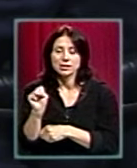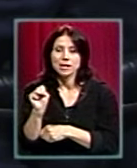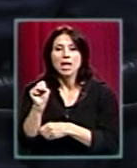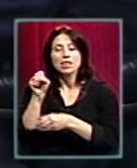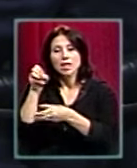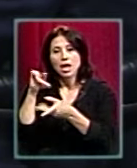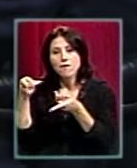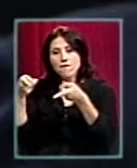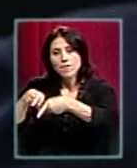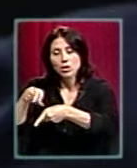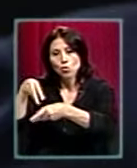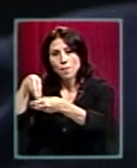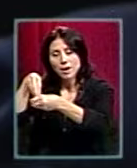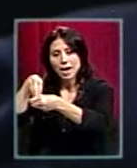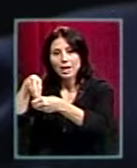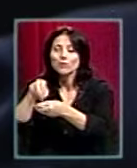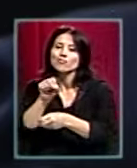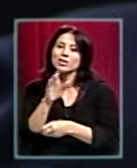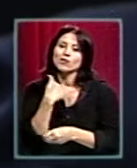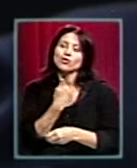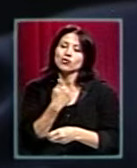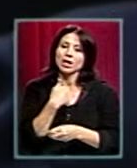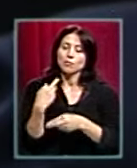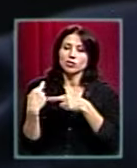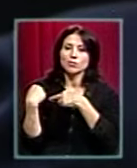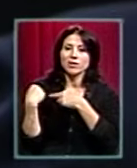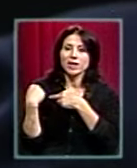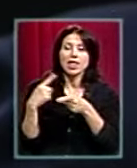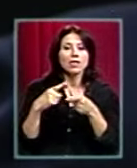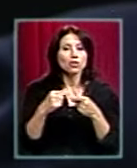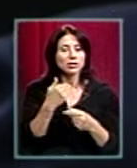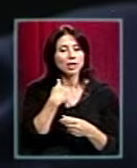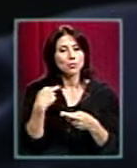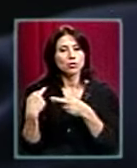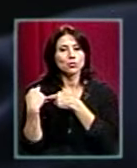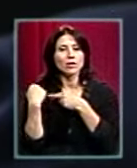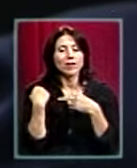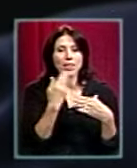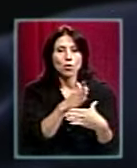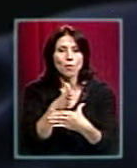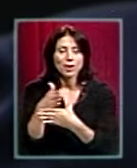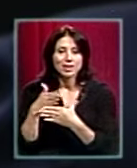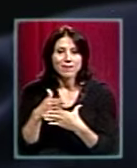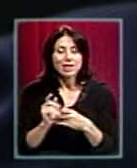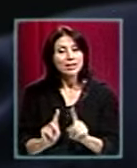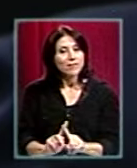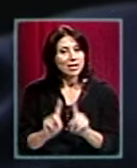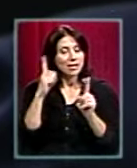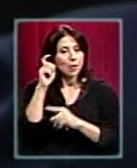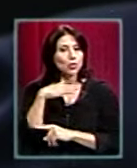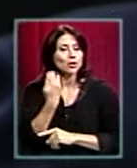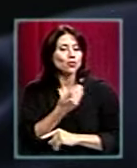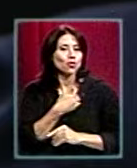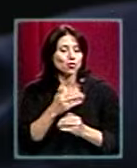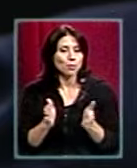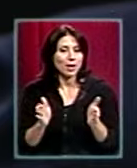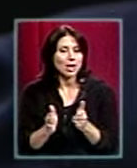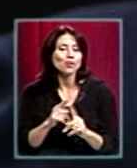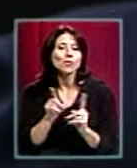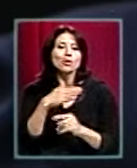responsabilidad. Entonces dijimos, tenemos una responsabilidad compartida, es diferenciada porque somos más pequeños, pero vamos a asumir nuestra